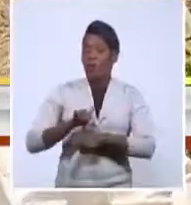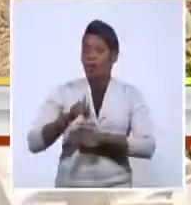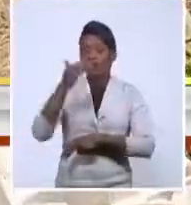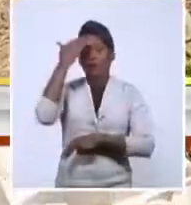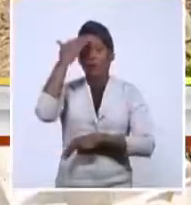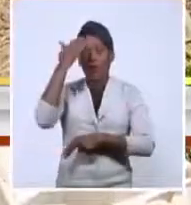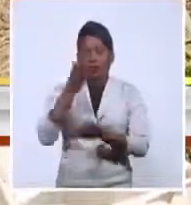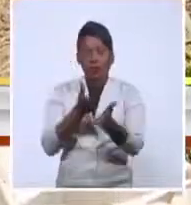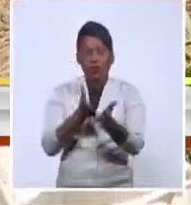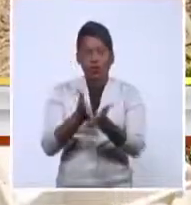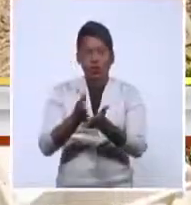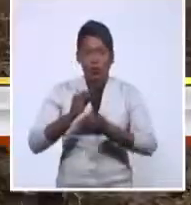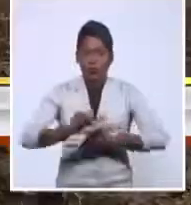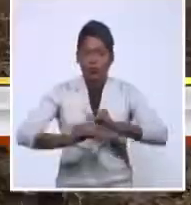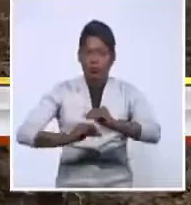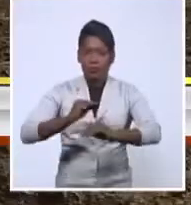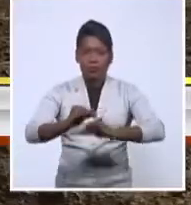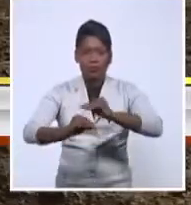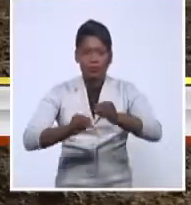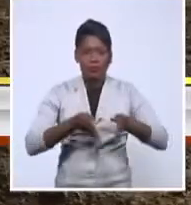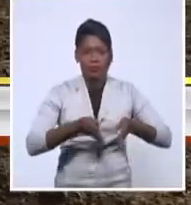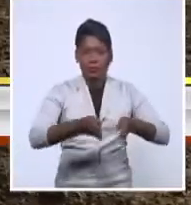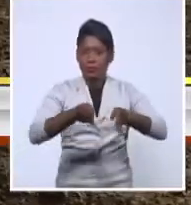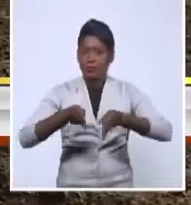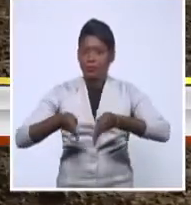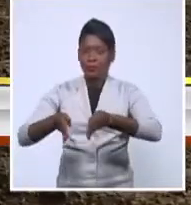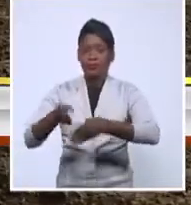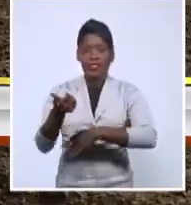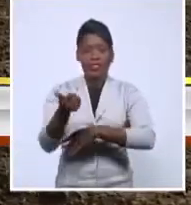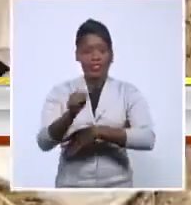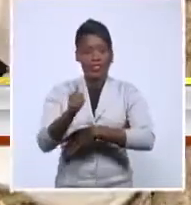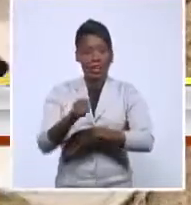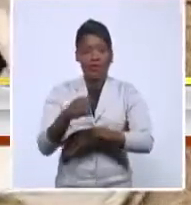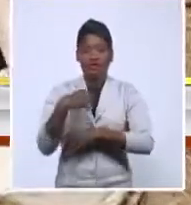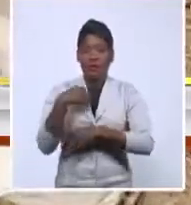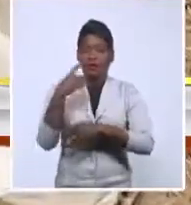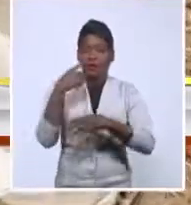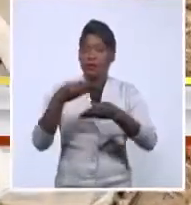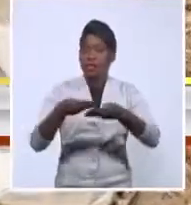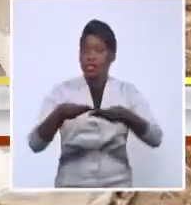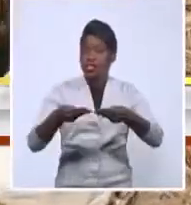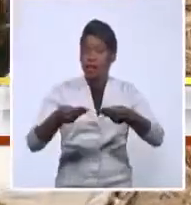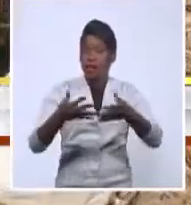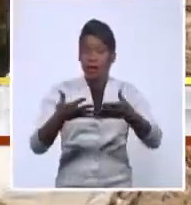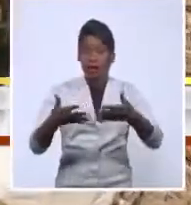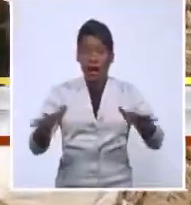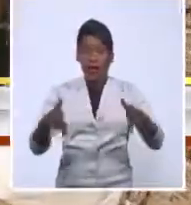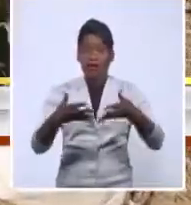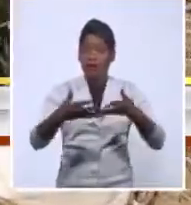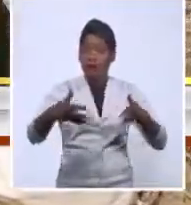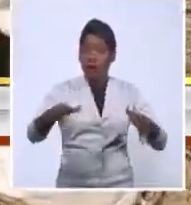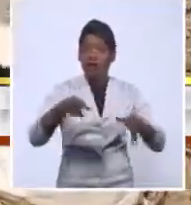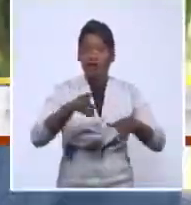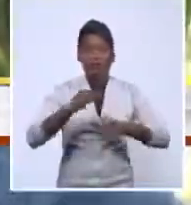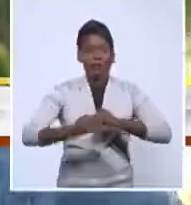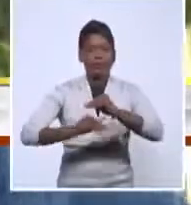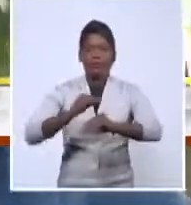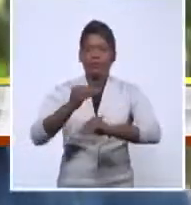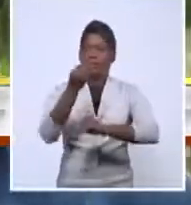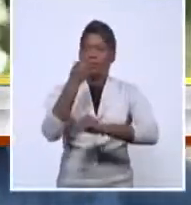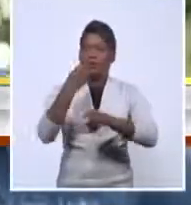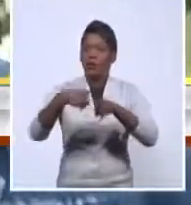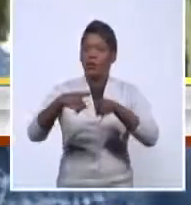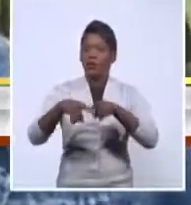las producciones de las 10 hectáreas que por décadas han pertenecido a la familia, además de una cifra similar adquirida en usufructo.